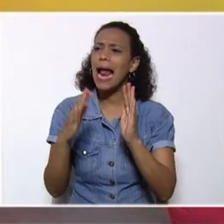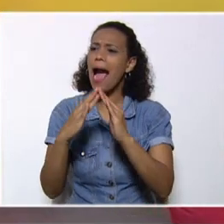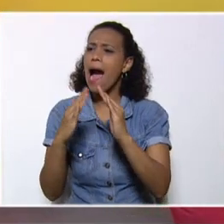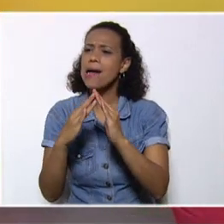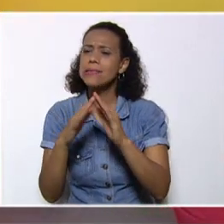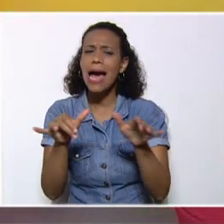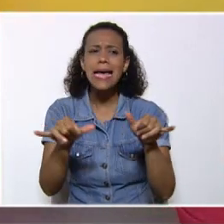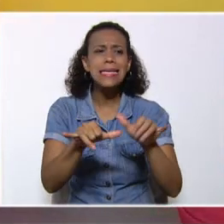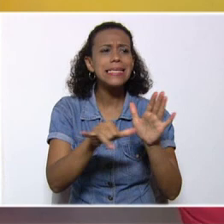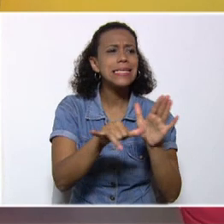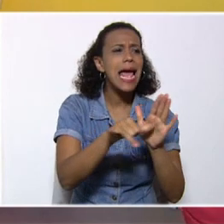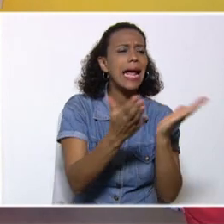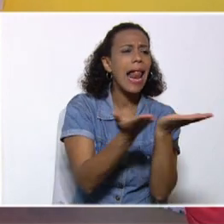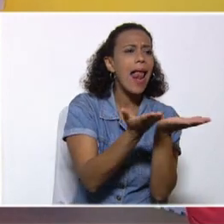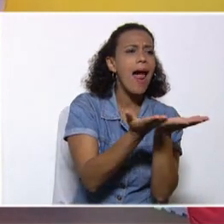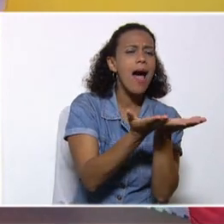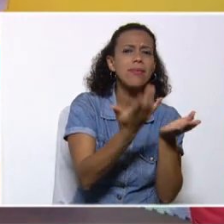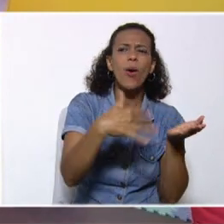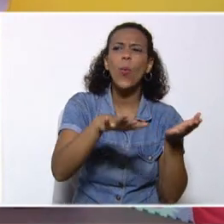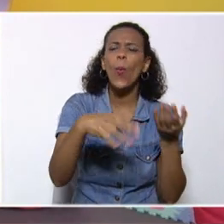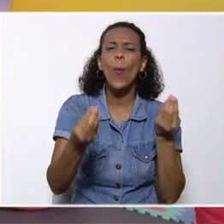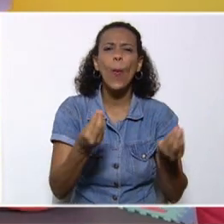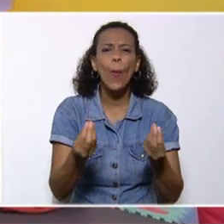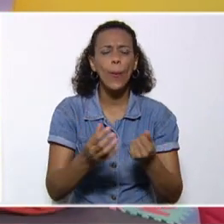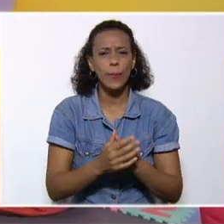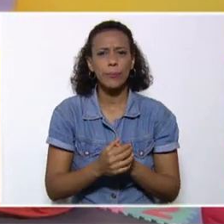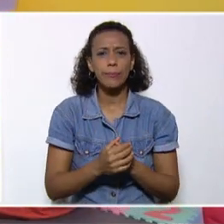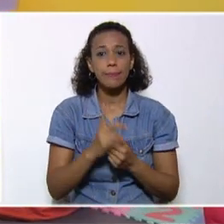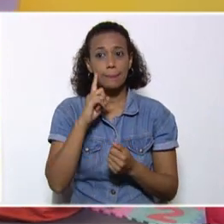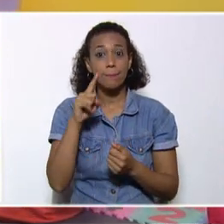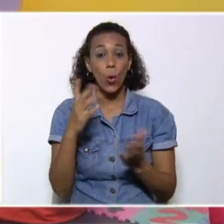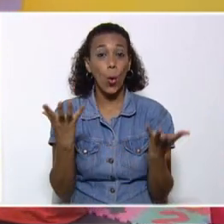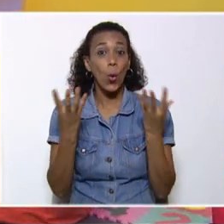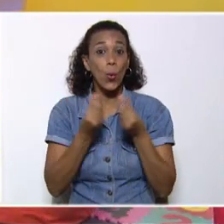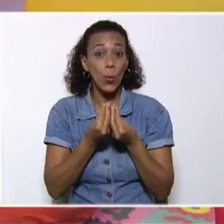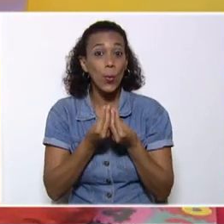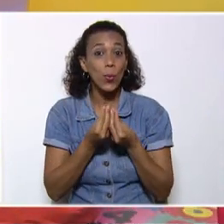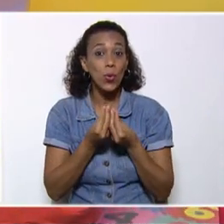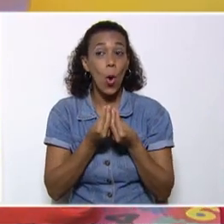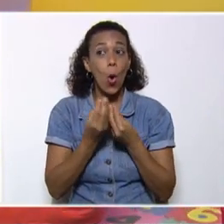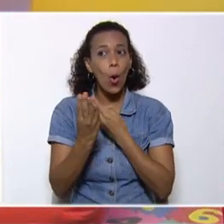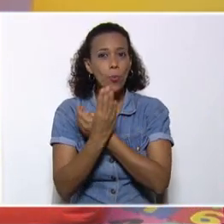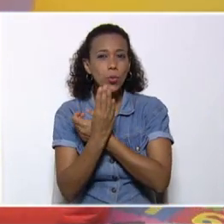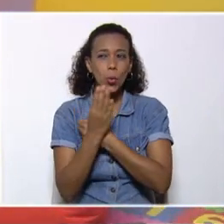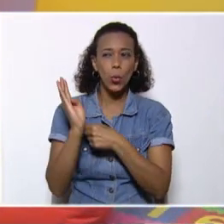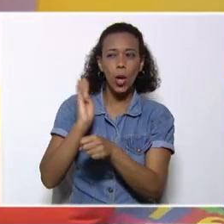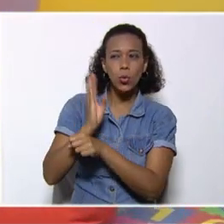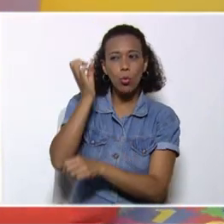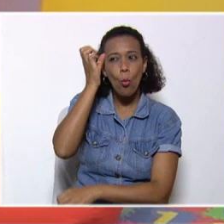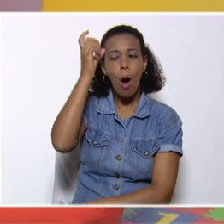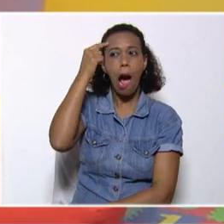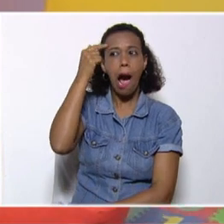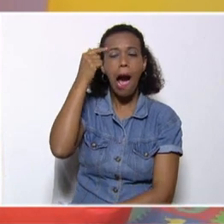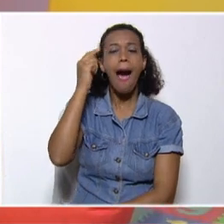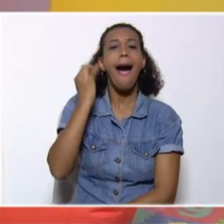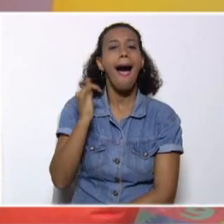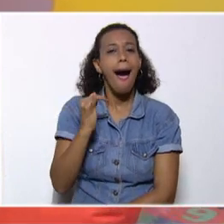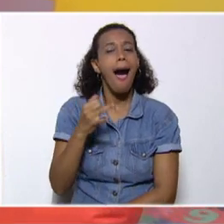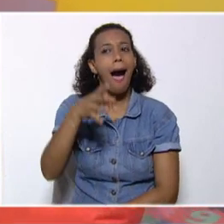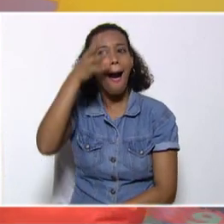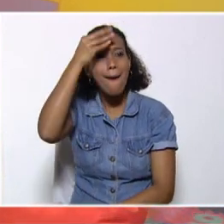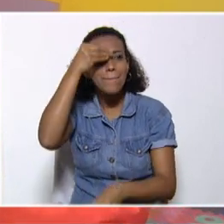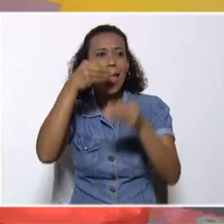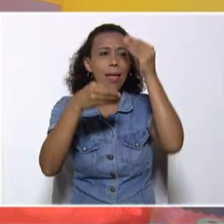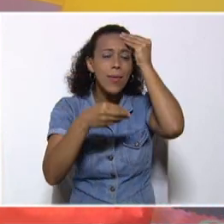hogares, cerca de nuestros planteles educativos. Porque cuando juntos, con la protección y la conciencia, nosotros